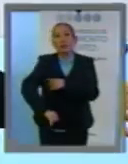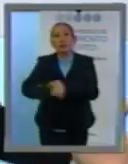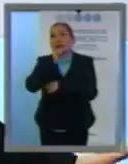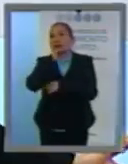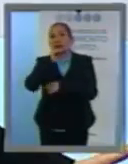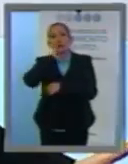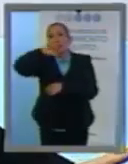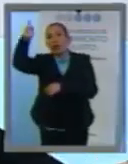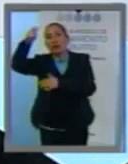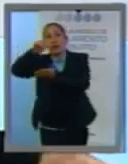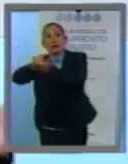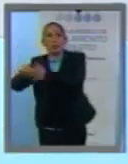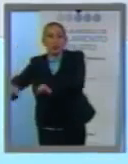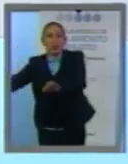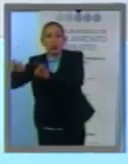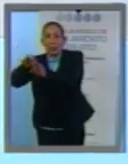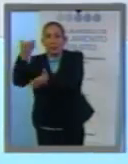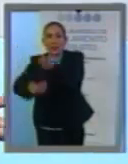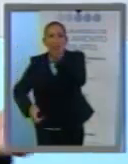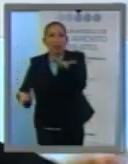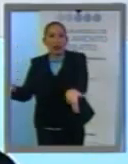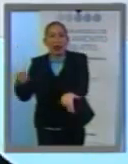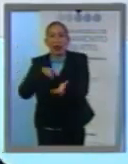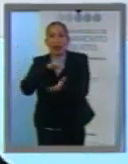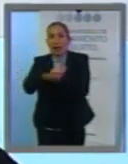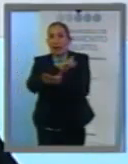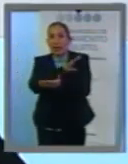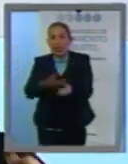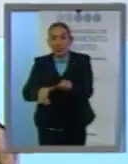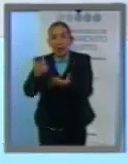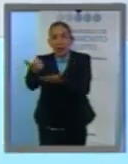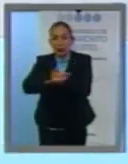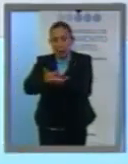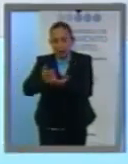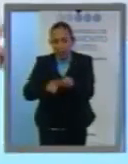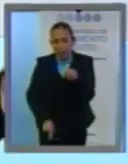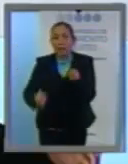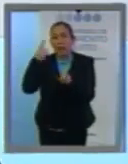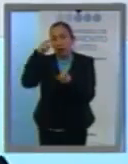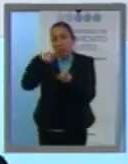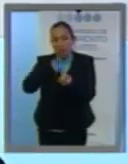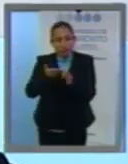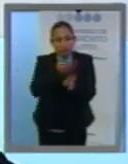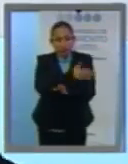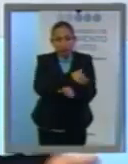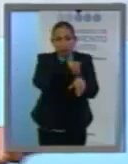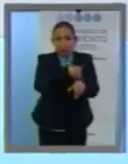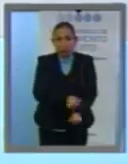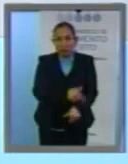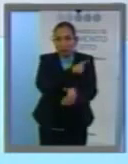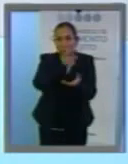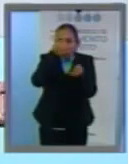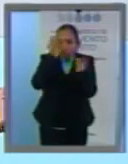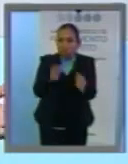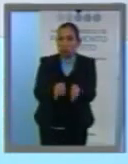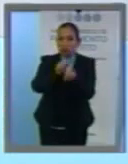implementar otras que son fundamentales. No se diga la Ley General de Contabilidad para poder cumplir con las obligaciones de